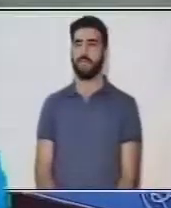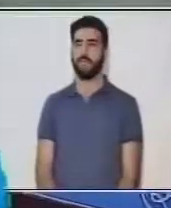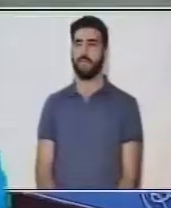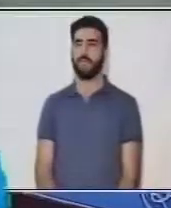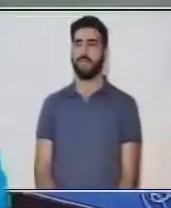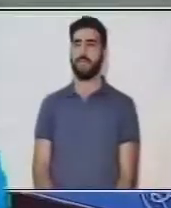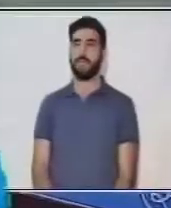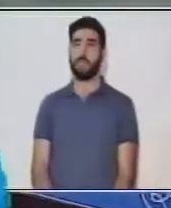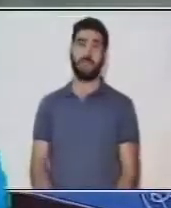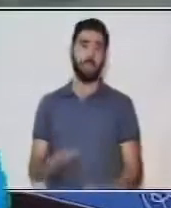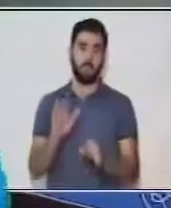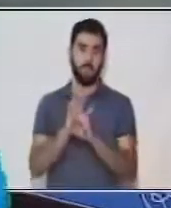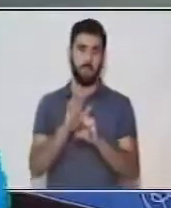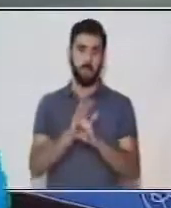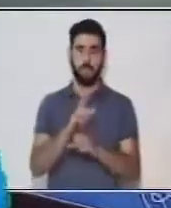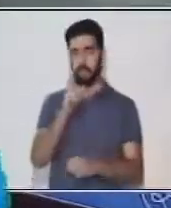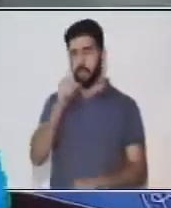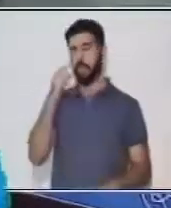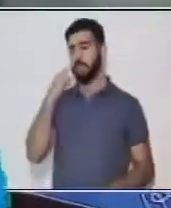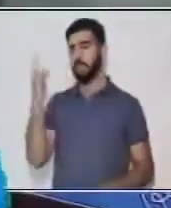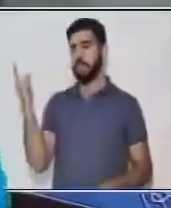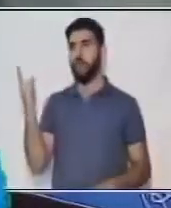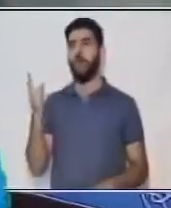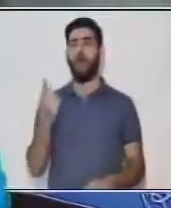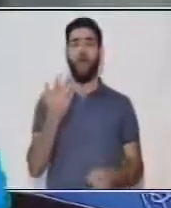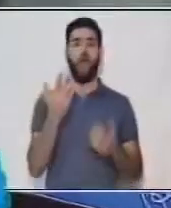Por ejemplo, comer. El verbo comer.